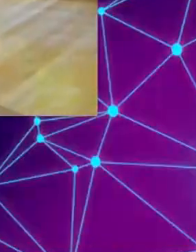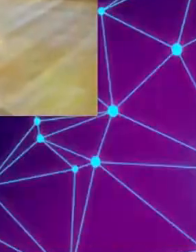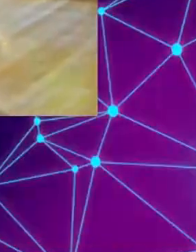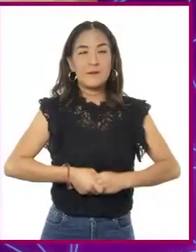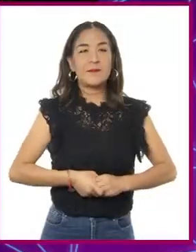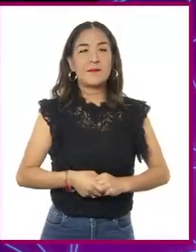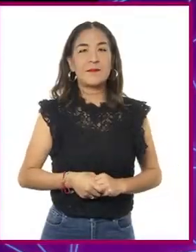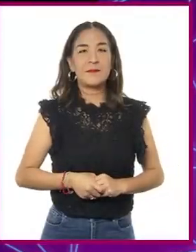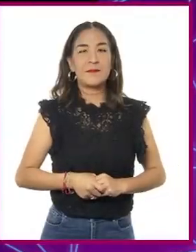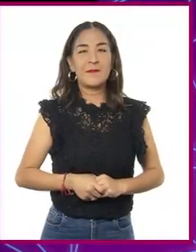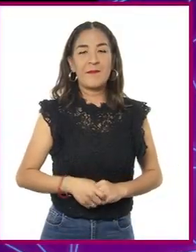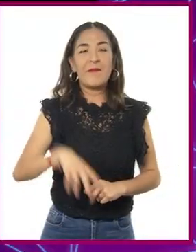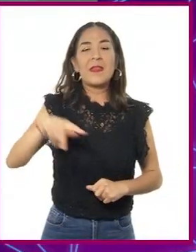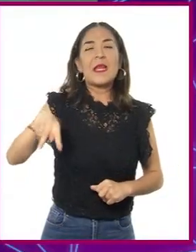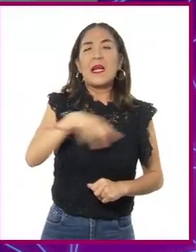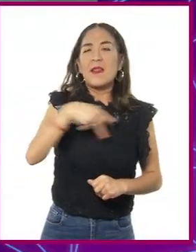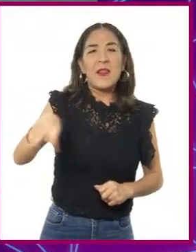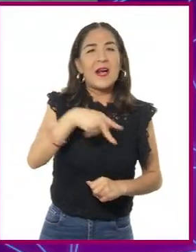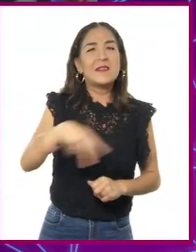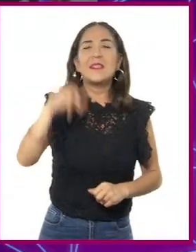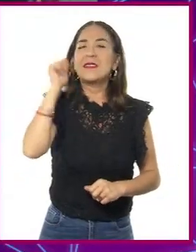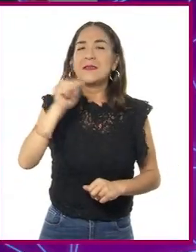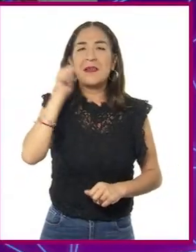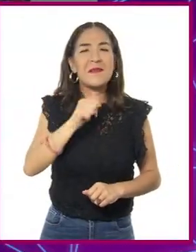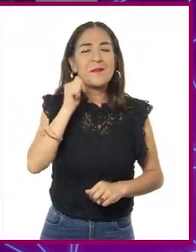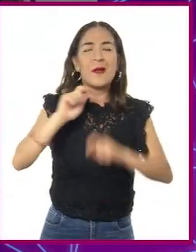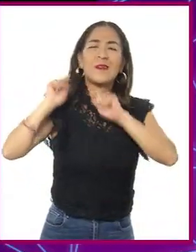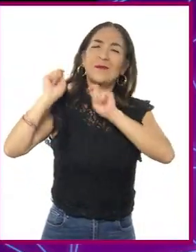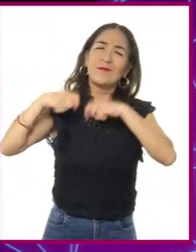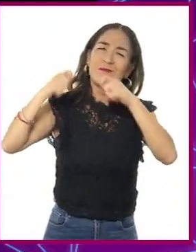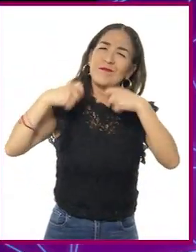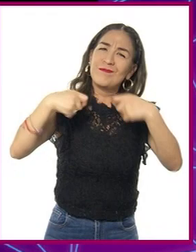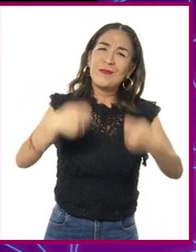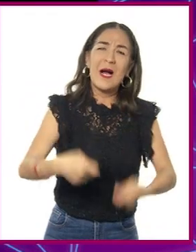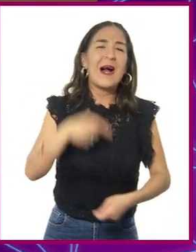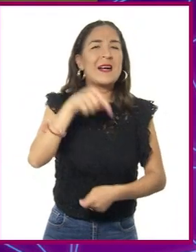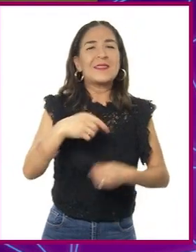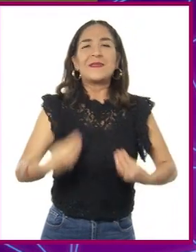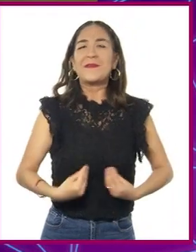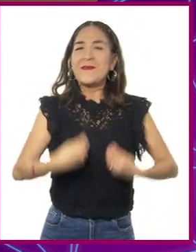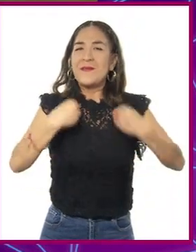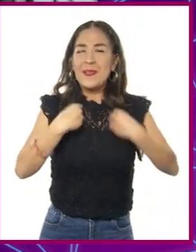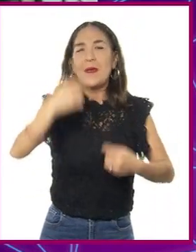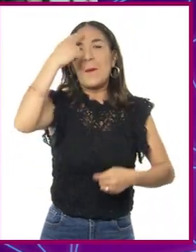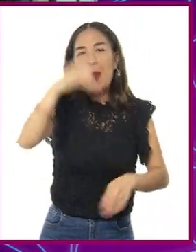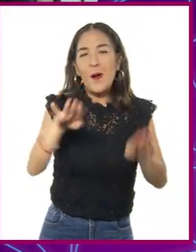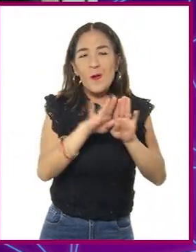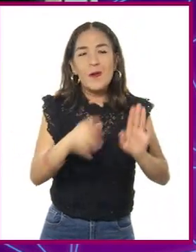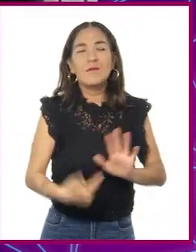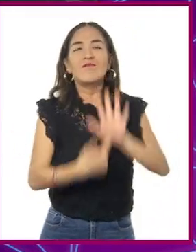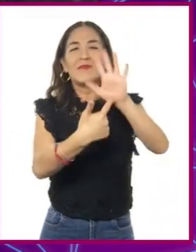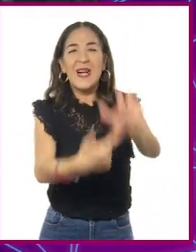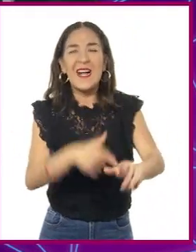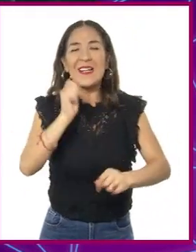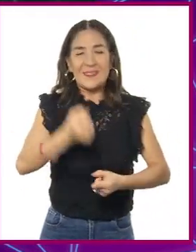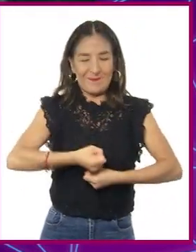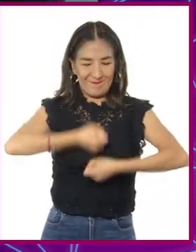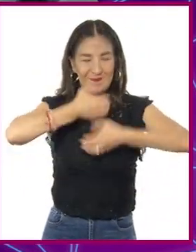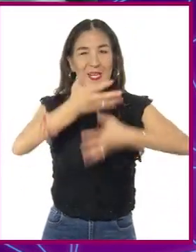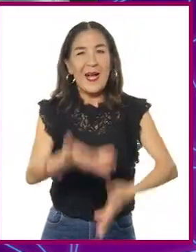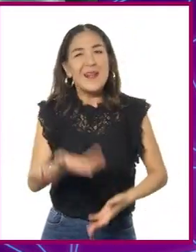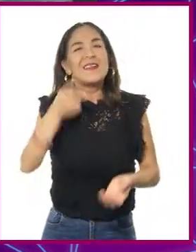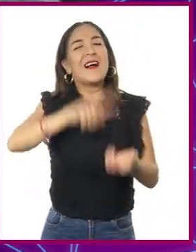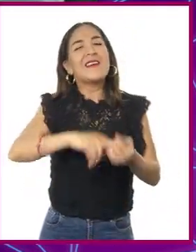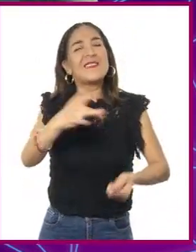La danza nos acompaña a lo largo de nuestra vida y aporta un lenguaje para expresar y comunicar lo que